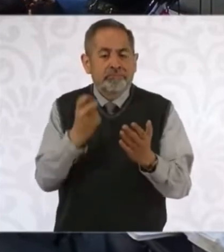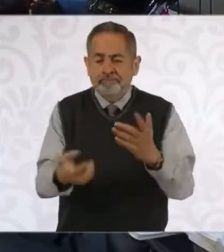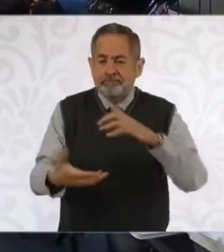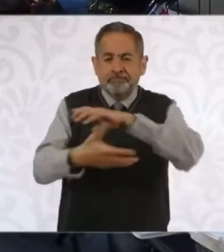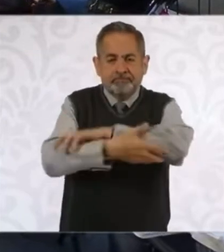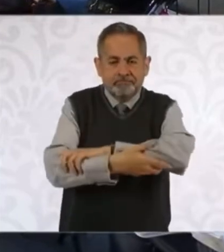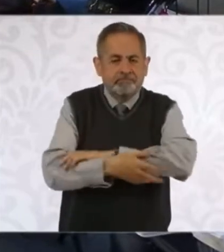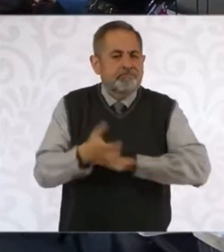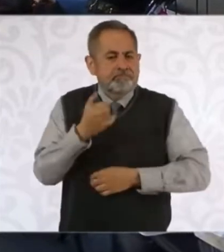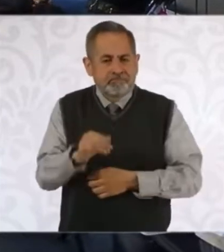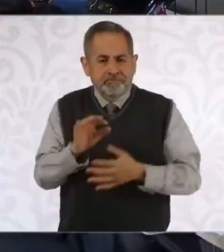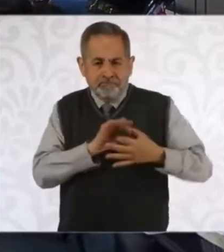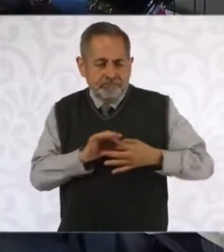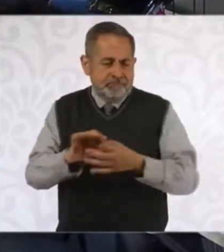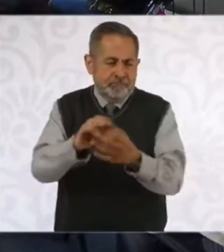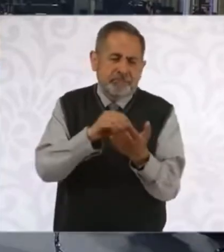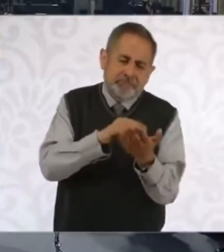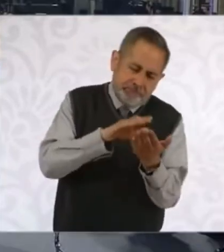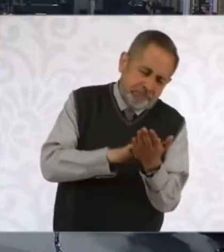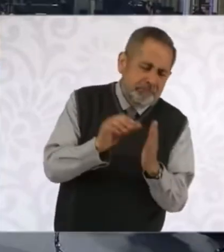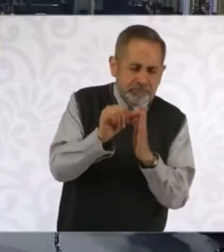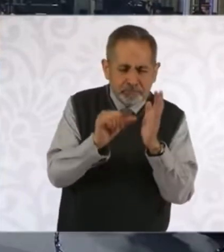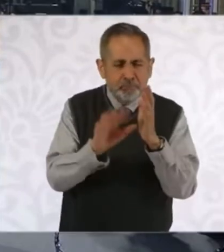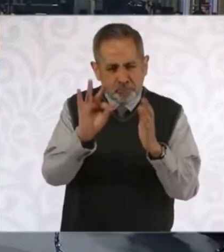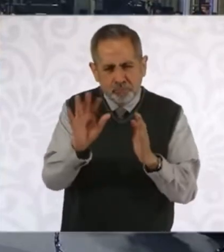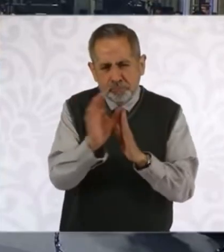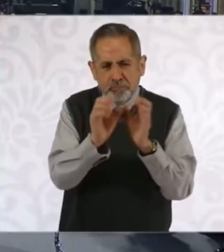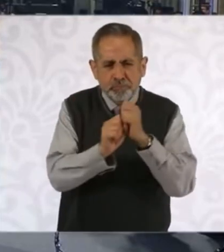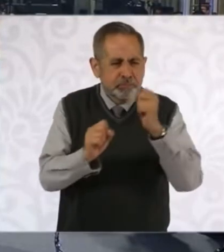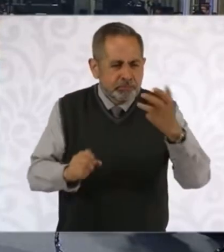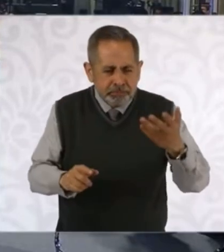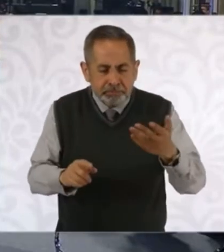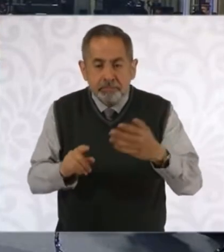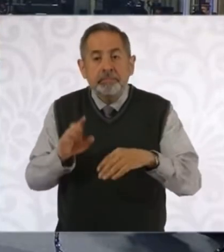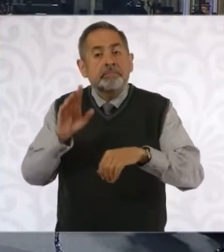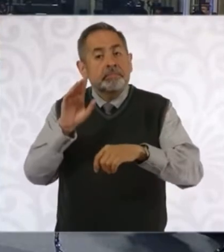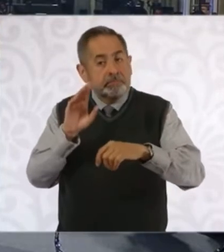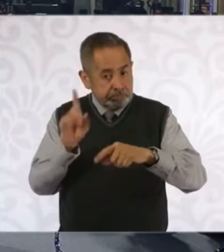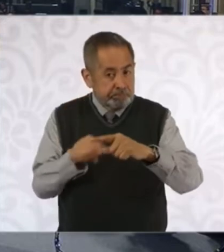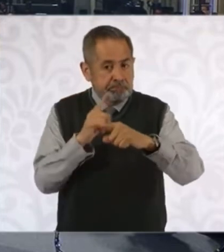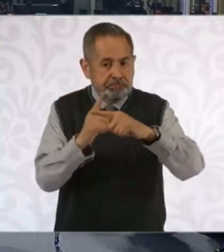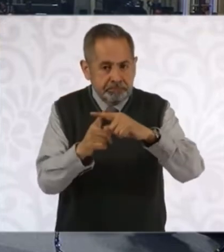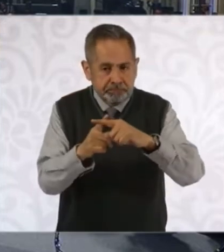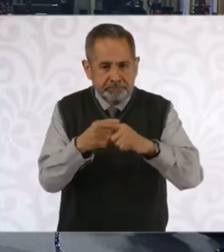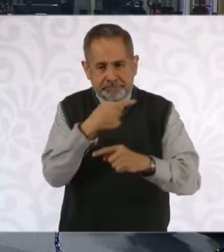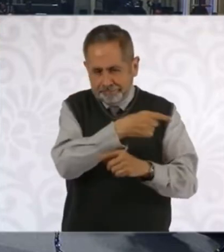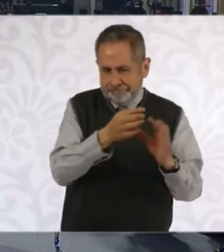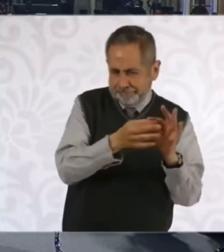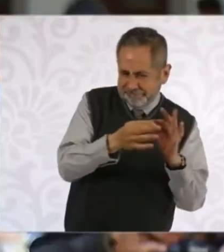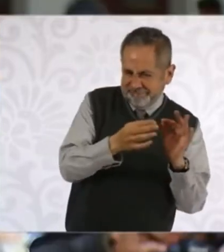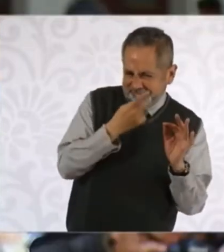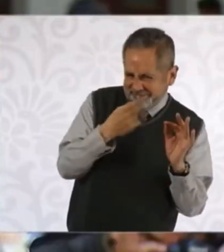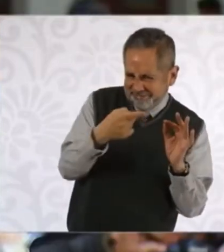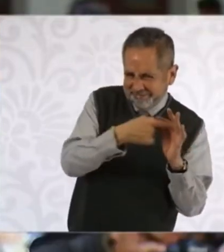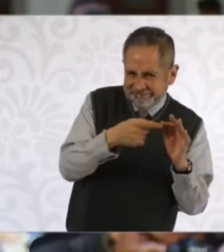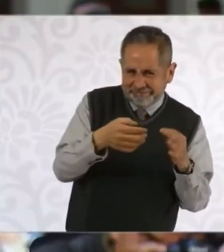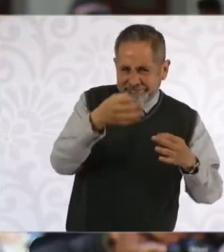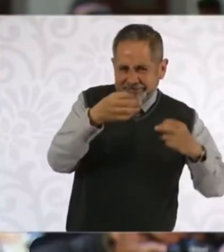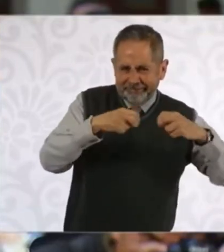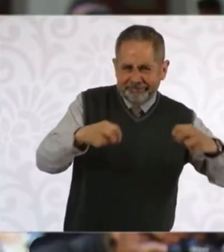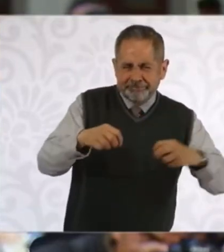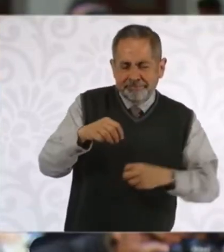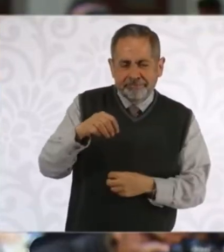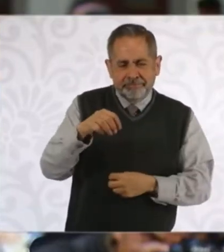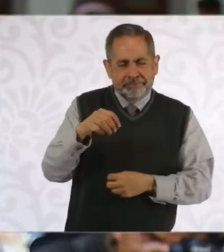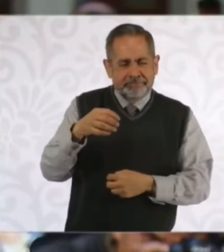así plasmado y citan el artículo 40 de la Constitución. Adicionalmente, en la exposición de motivos del ministro Alcántara